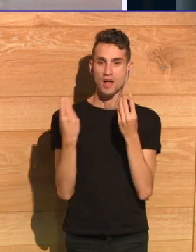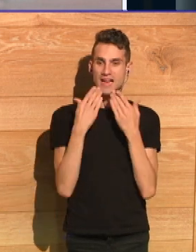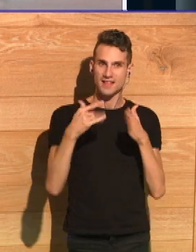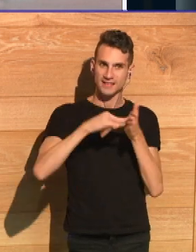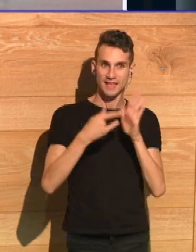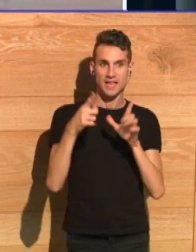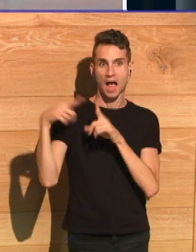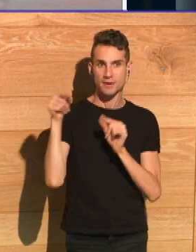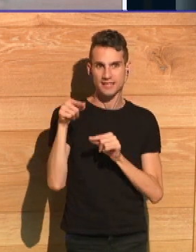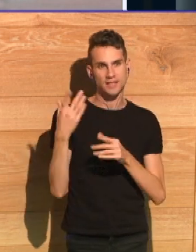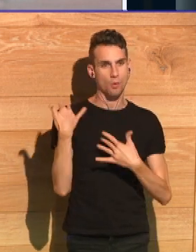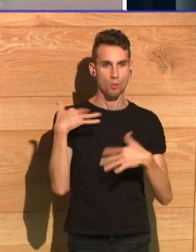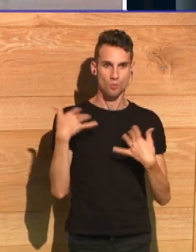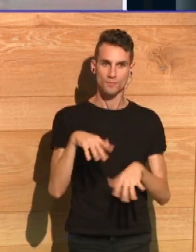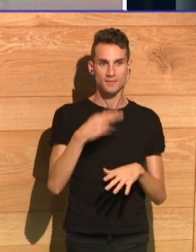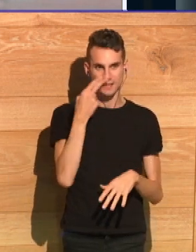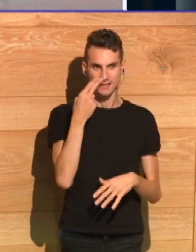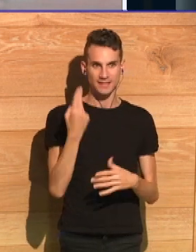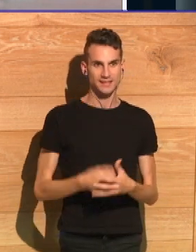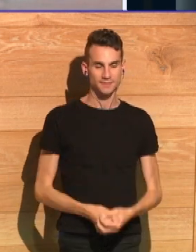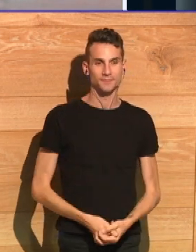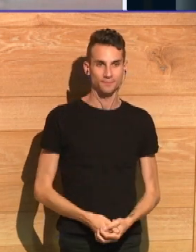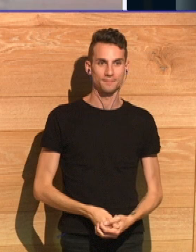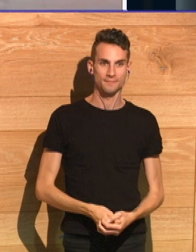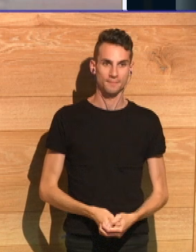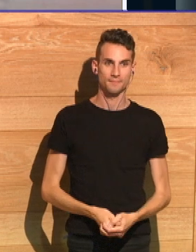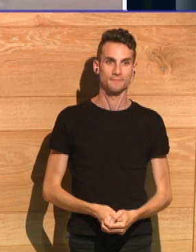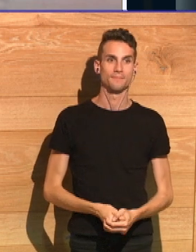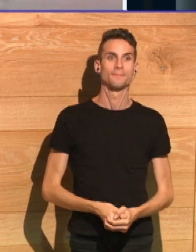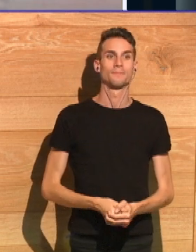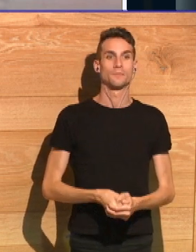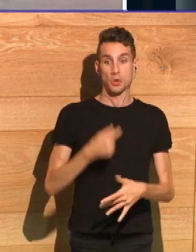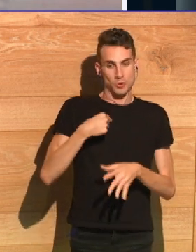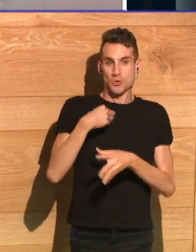técnica japonesa. Son muy interesantes, me resultan muy interesantes.